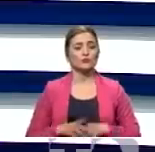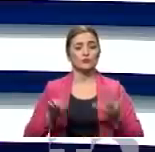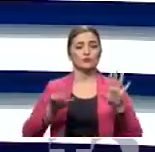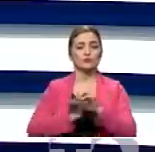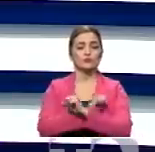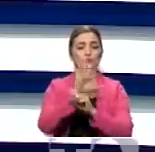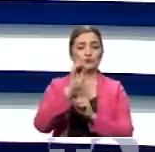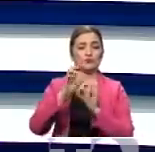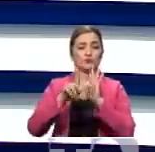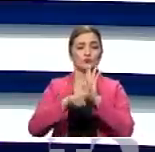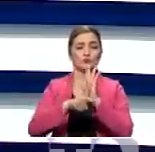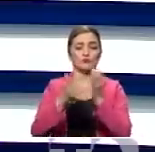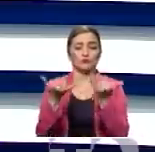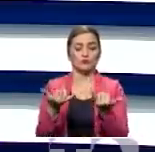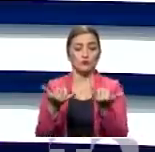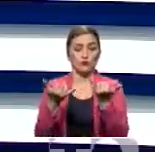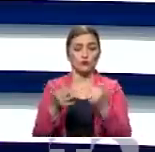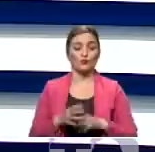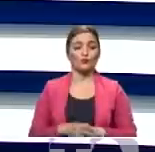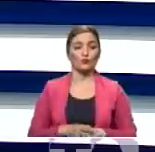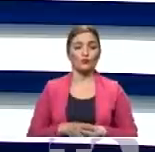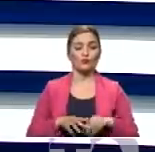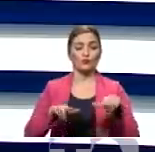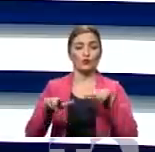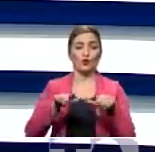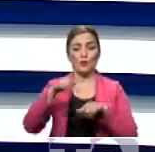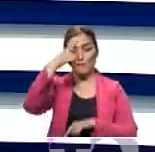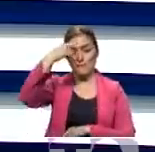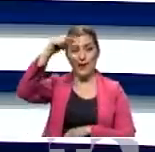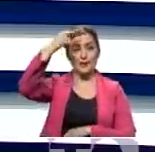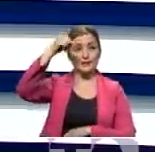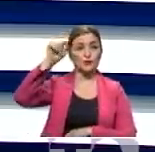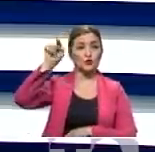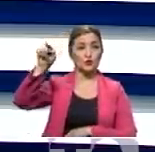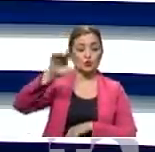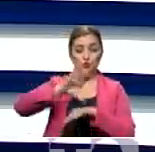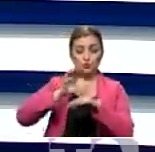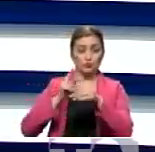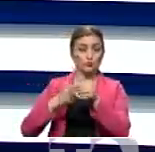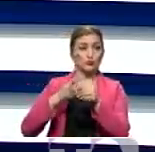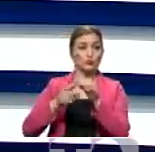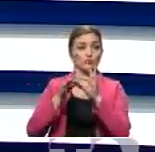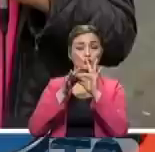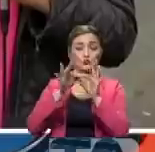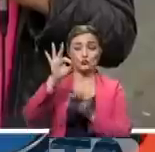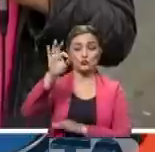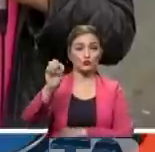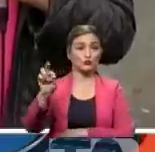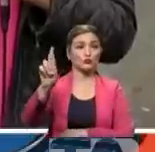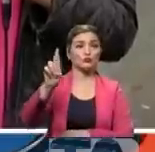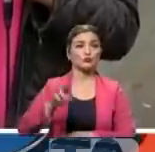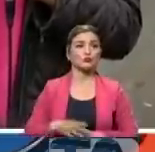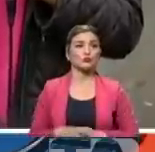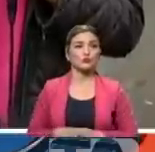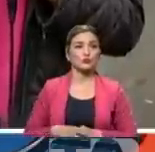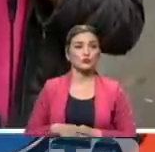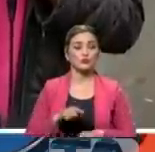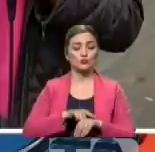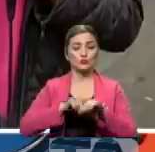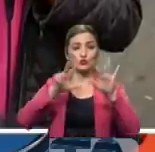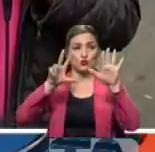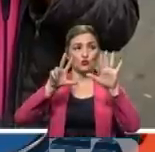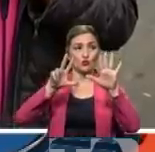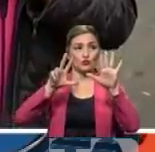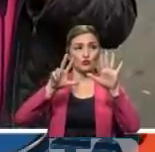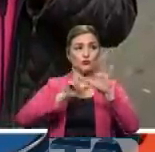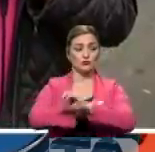mañana, 50 minutos. En este momento vamos hasta el sector del Playón de la Marín, en el centro del Quito, donde está nuestra compañera Fernanda Ceballos. Pero son las 8:50,